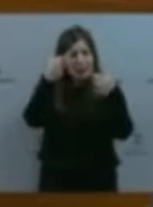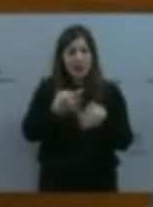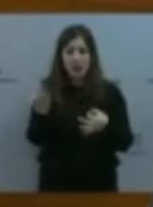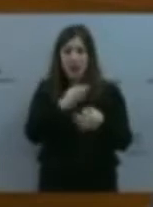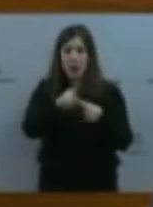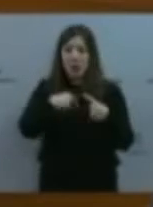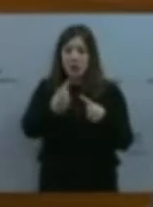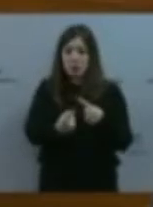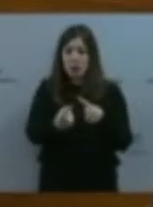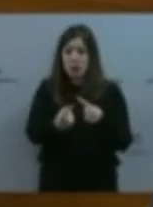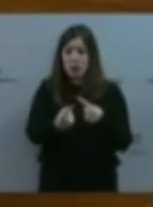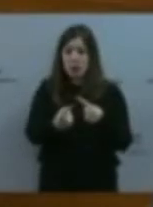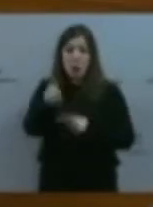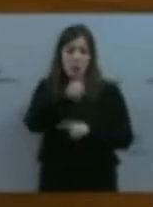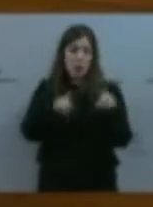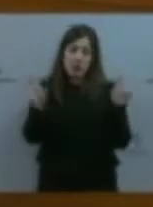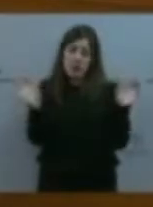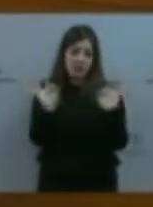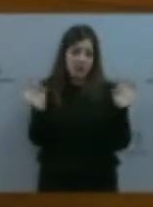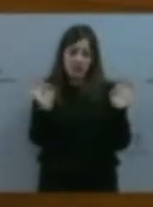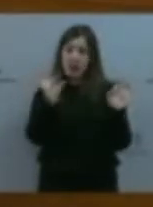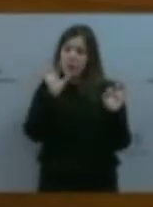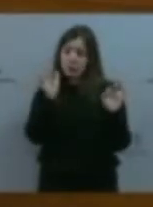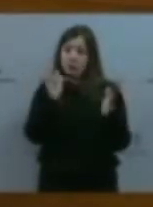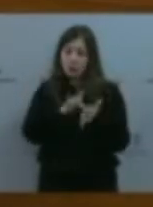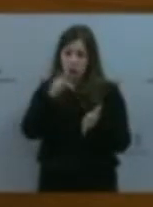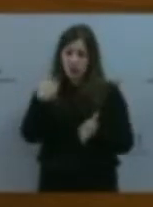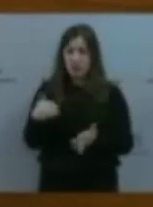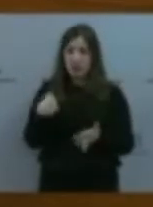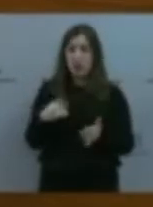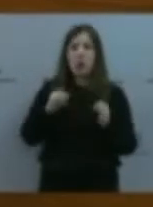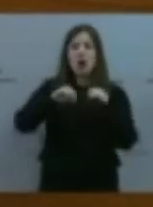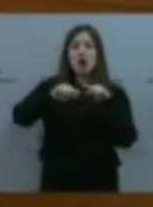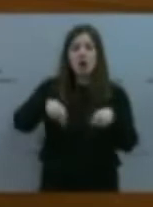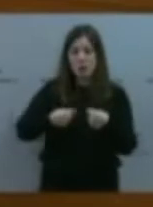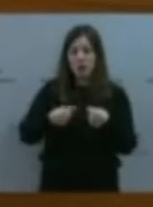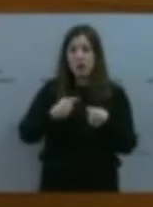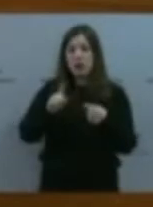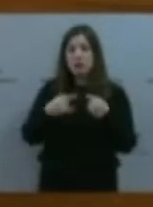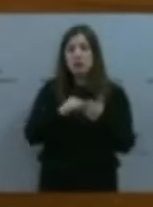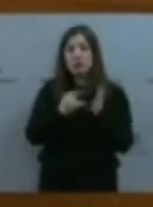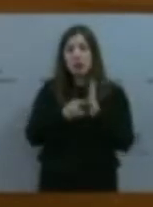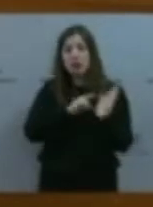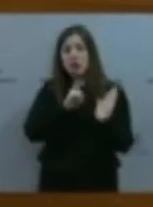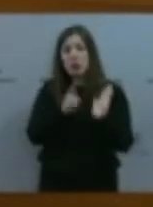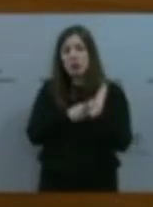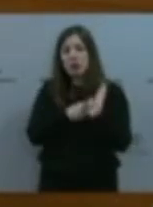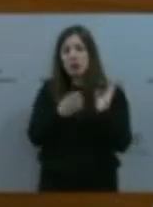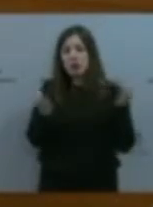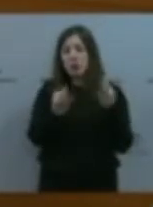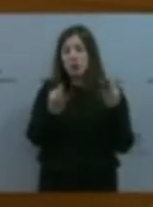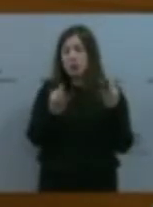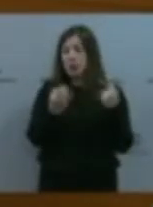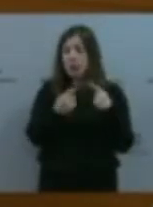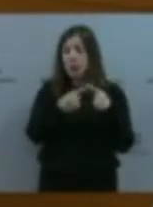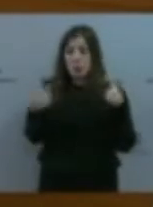era una de las cosas que pasaban. Se firmaba el convenio y a la hora de tener el proyecto completo resulta que había desfases entre lo previsto y lo que realmente era el proyecto.